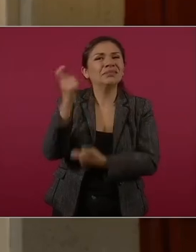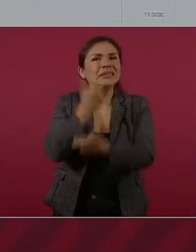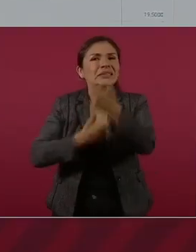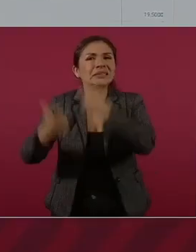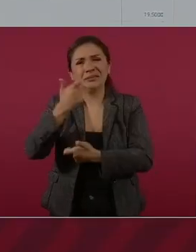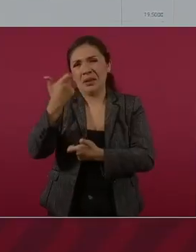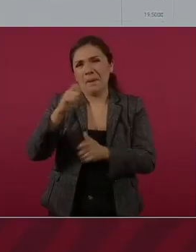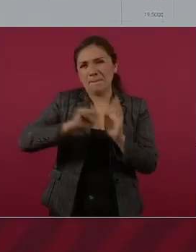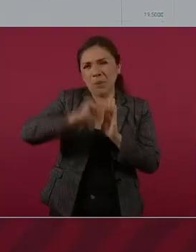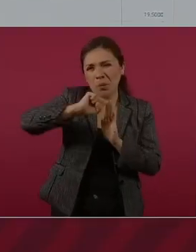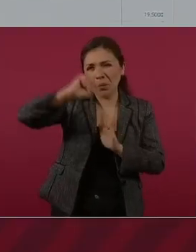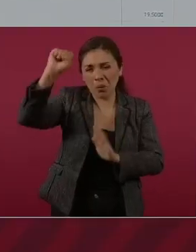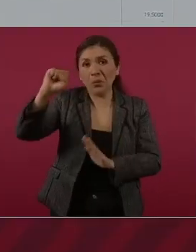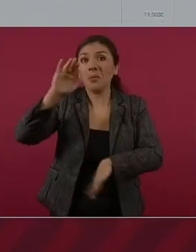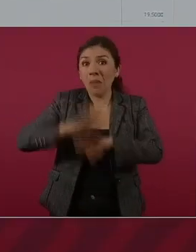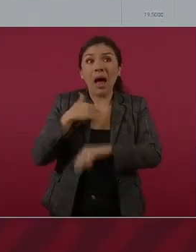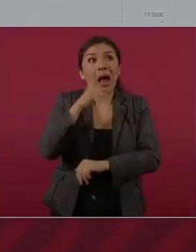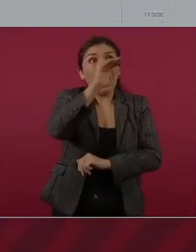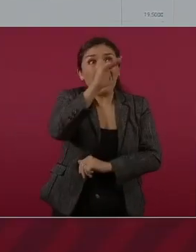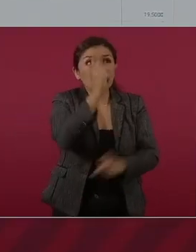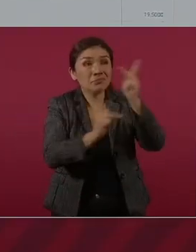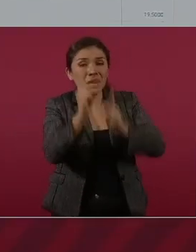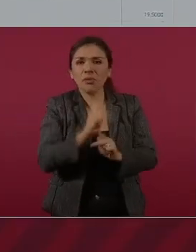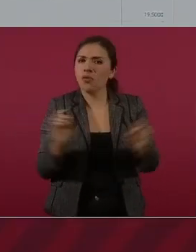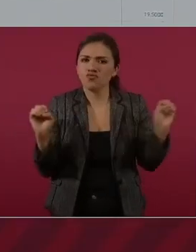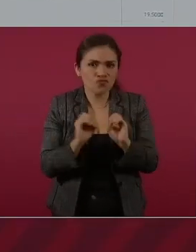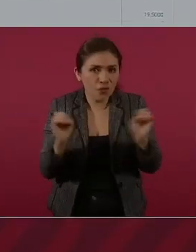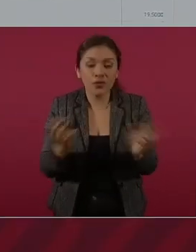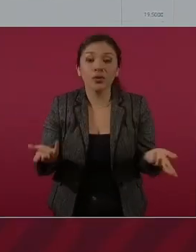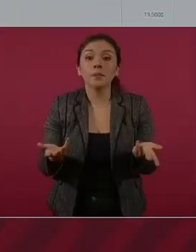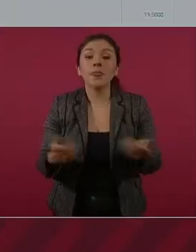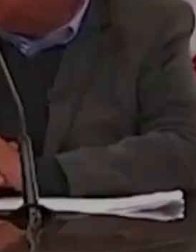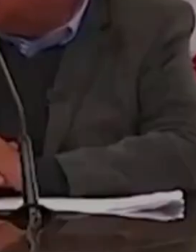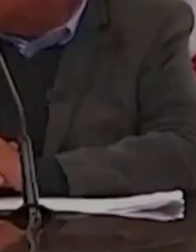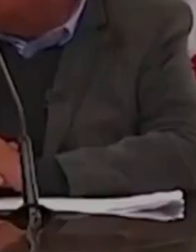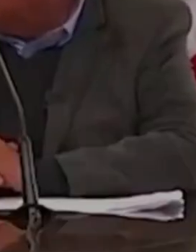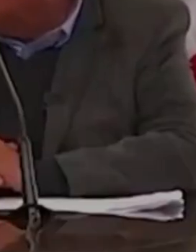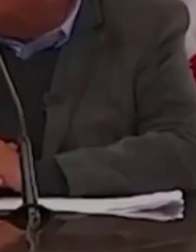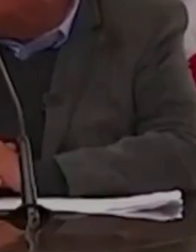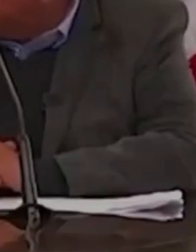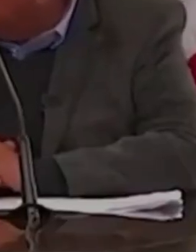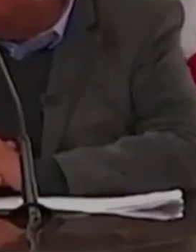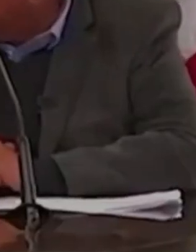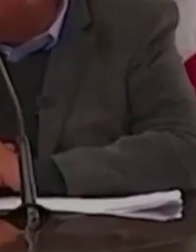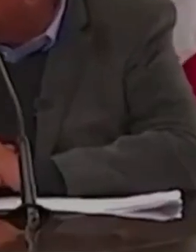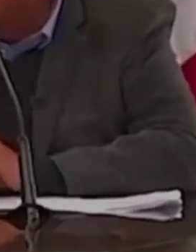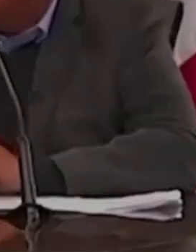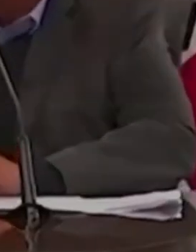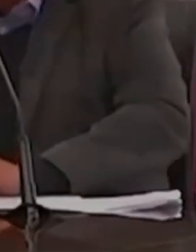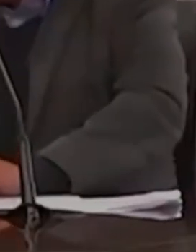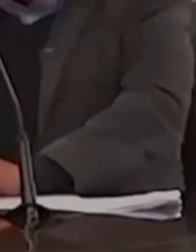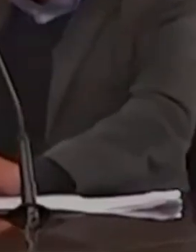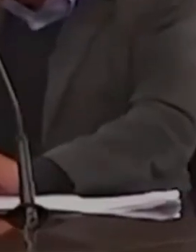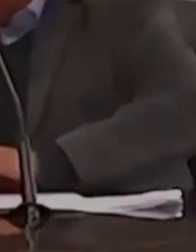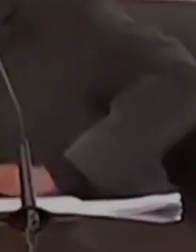triste es que poca gente en el ámbito político se pone a reflexionar el bien común para México. Muchos estados están entregando no malas